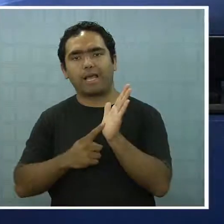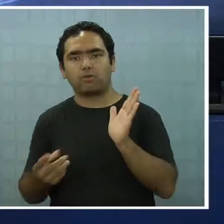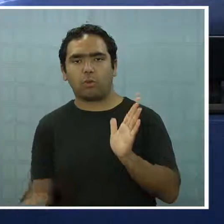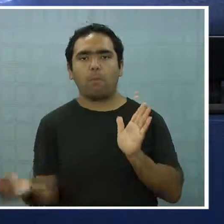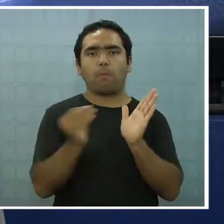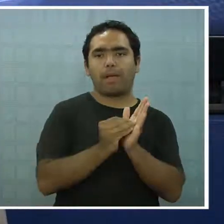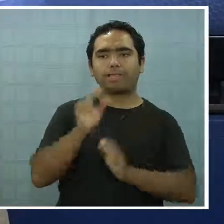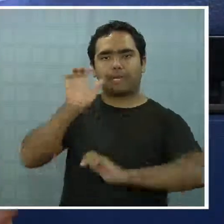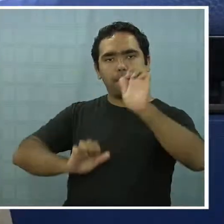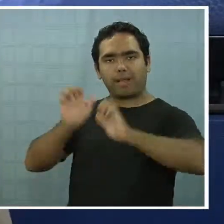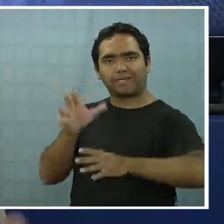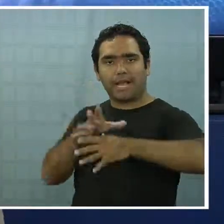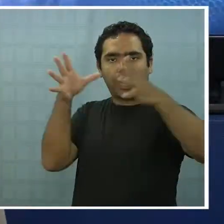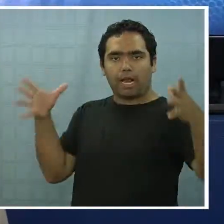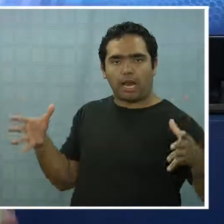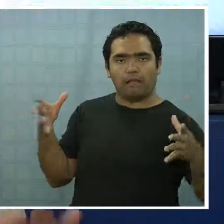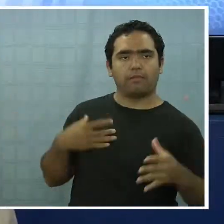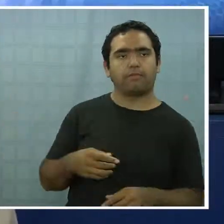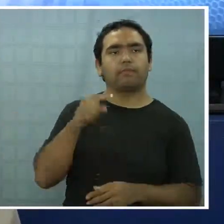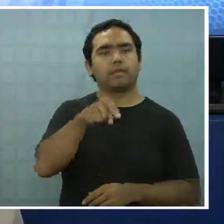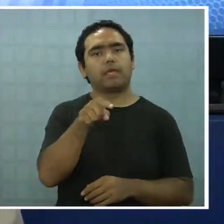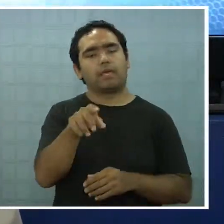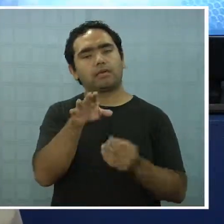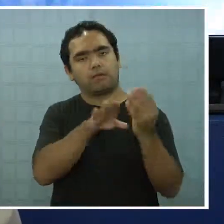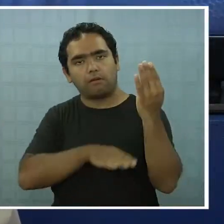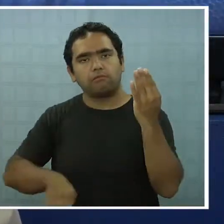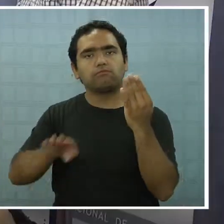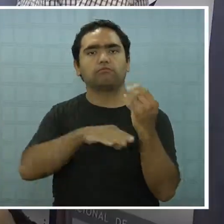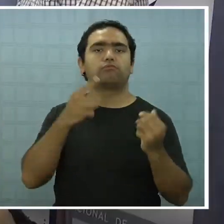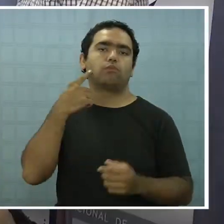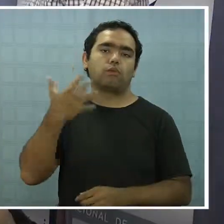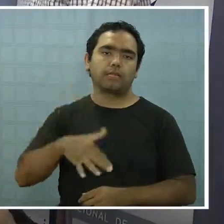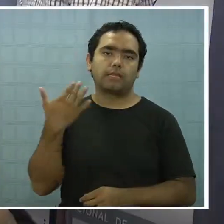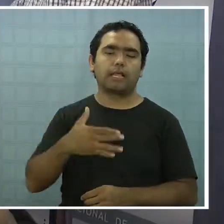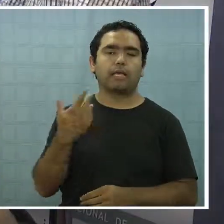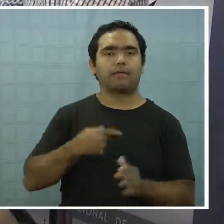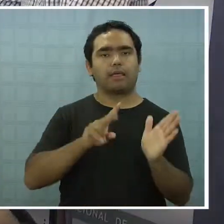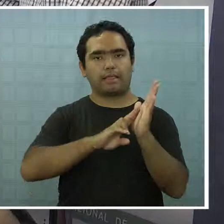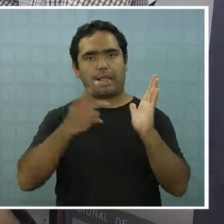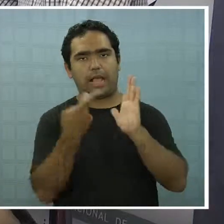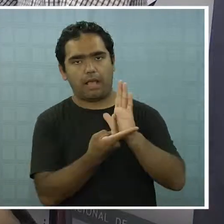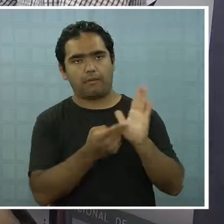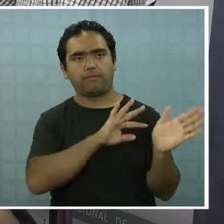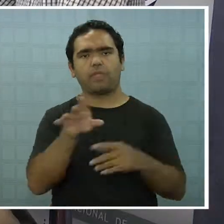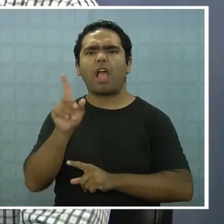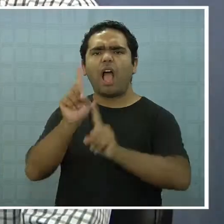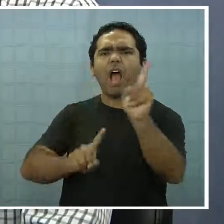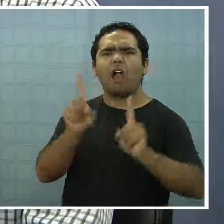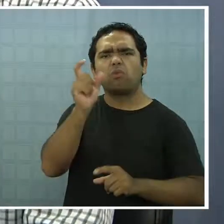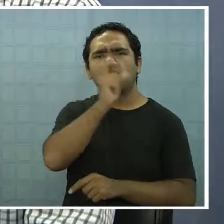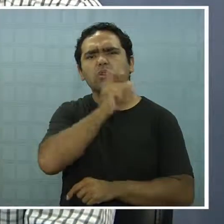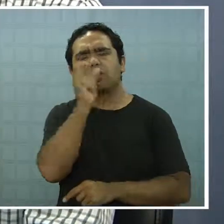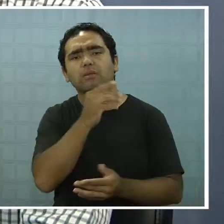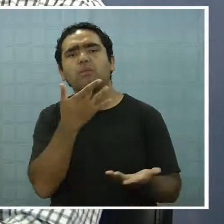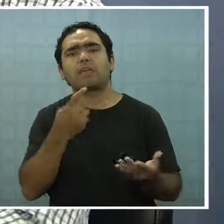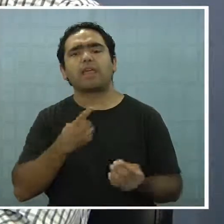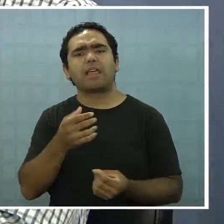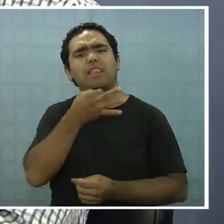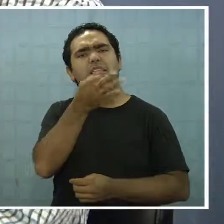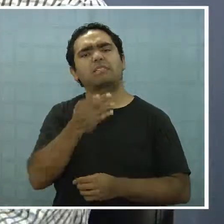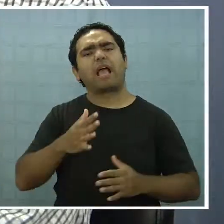que tienen más. Y esa es como la esencia de esta reforma tributaria. Hay algunos que critican, ¿cierto?, porque dicen que va a afectar a